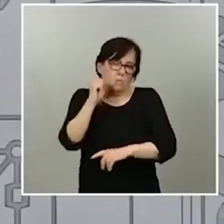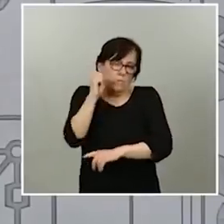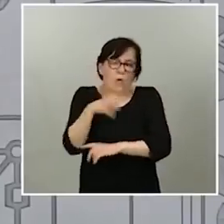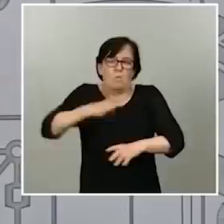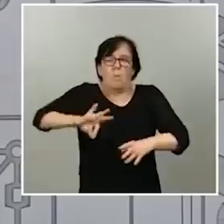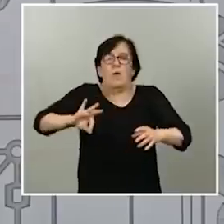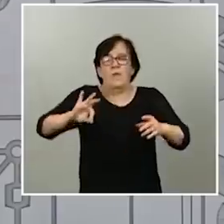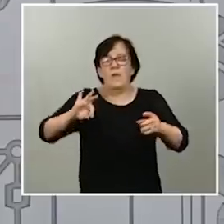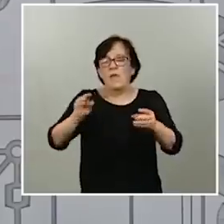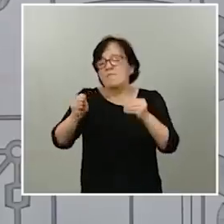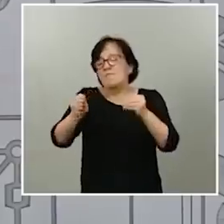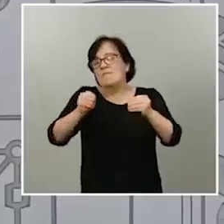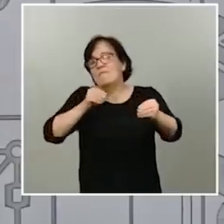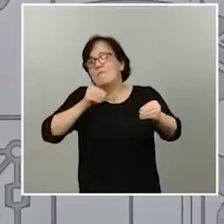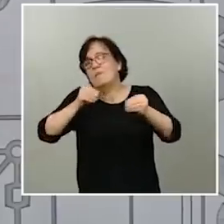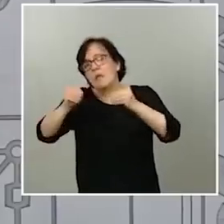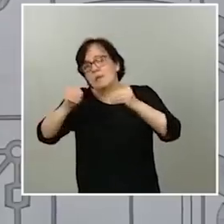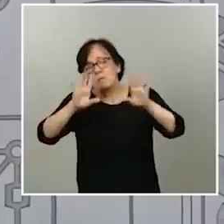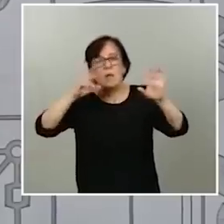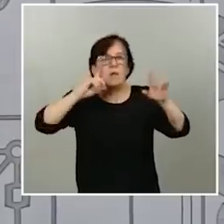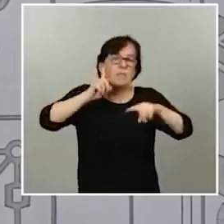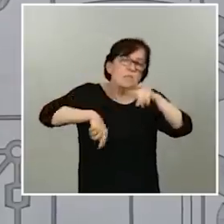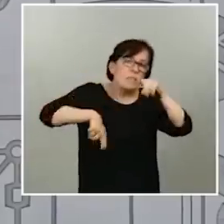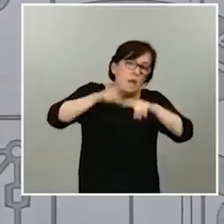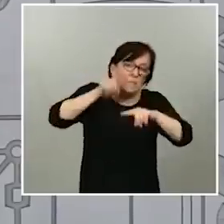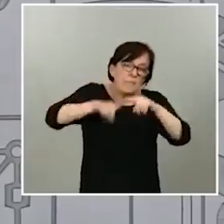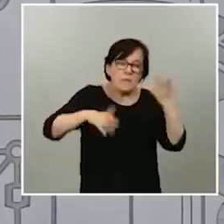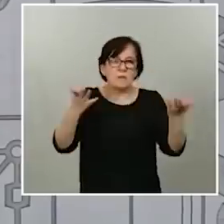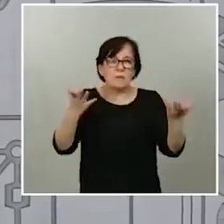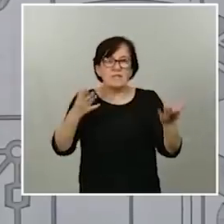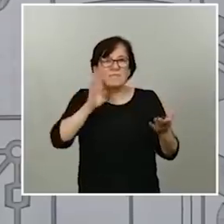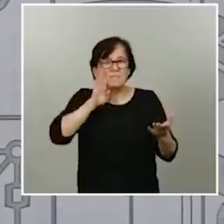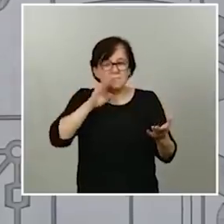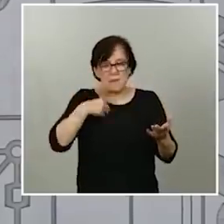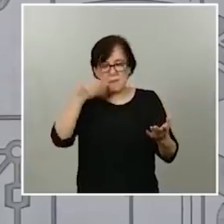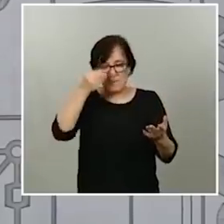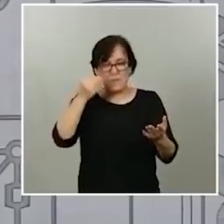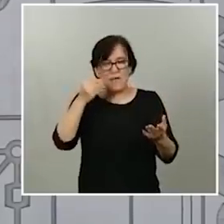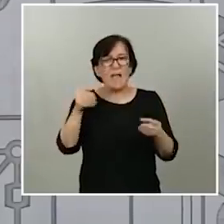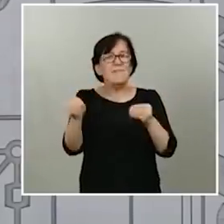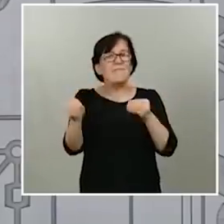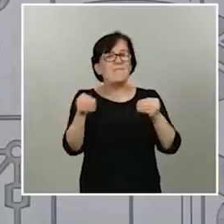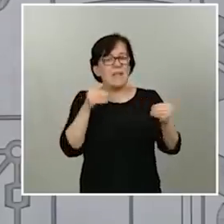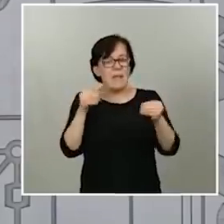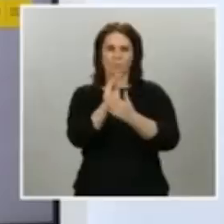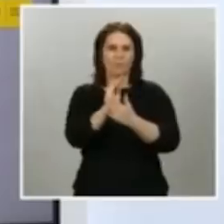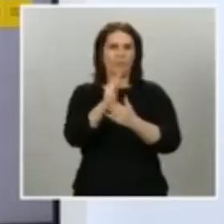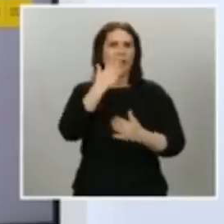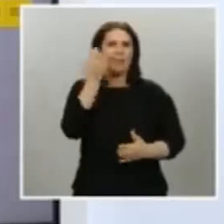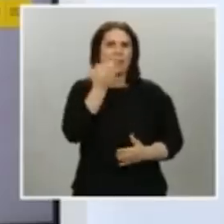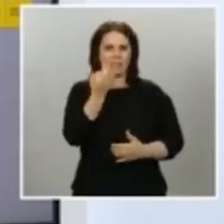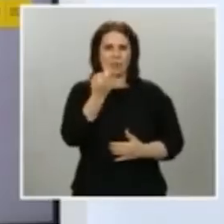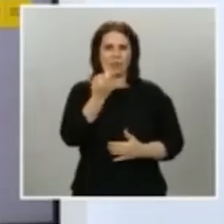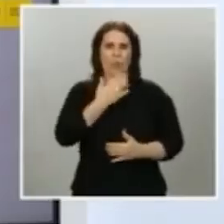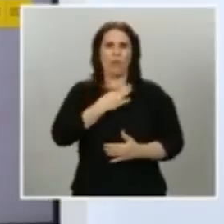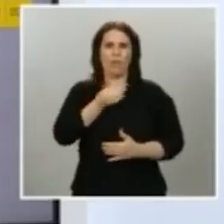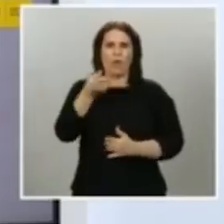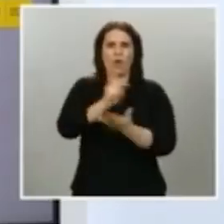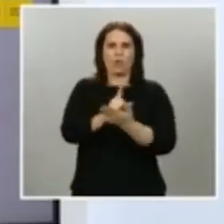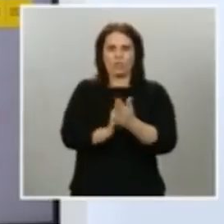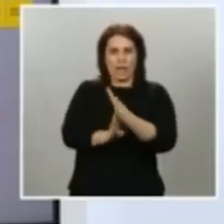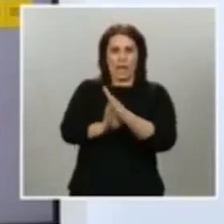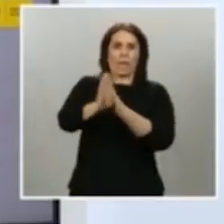que no ha eliminado para nada la posibilidad de que haya una responsabilidad penal por parte del centro de alertas, Fernando Simón,